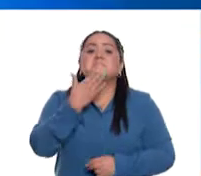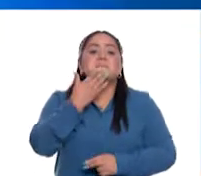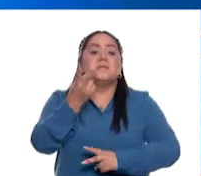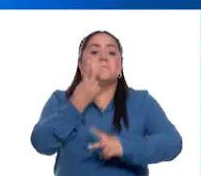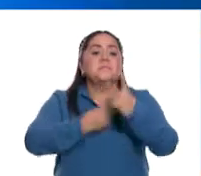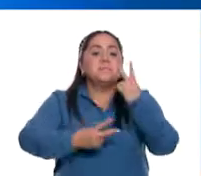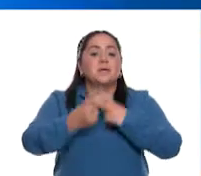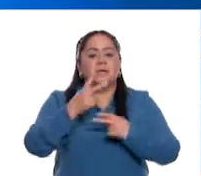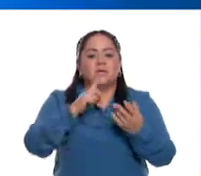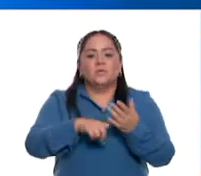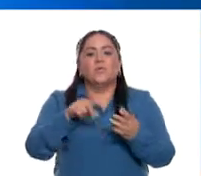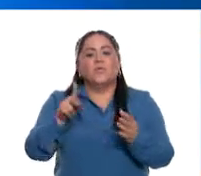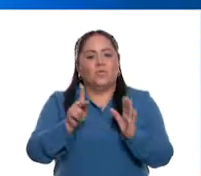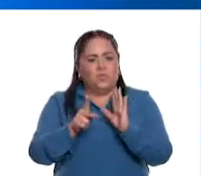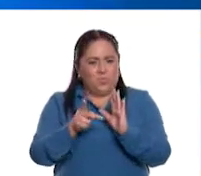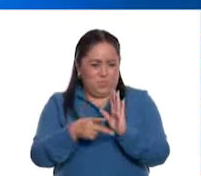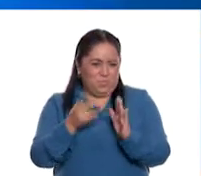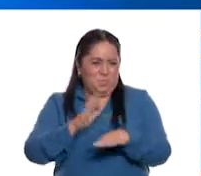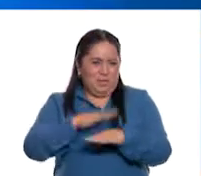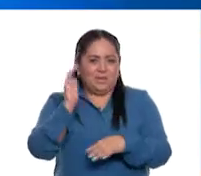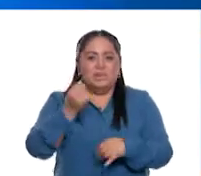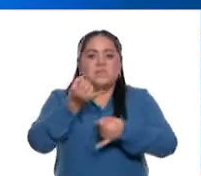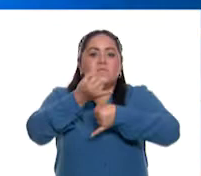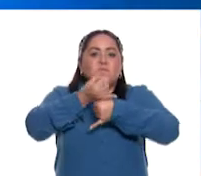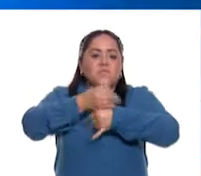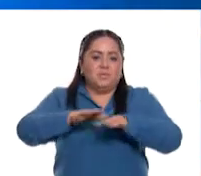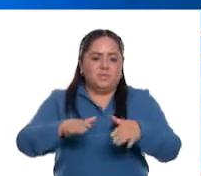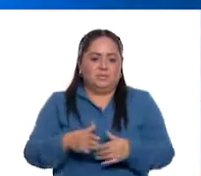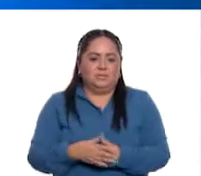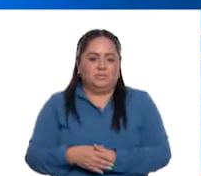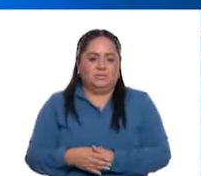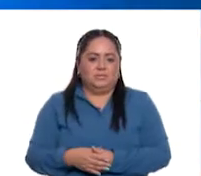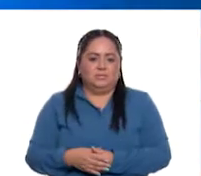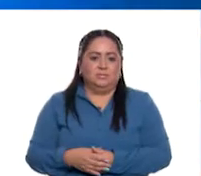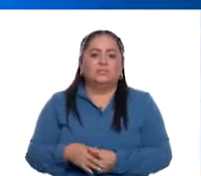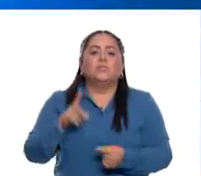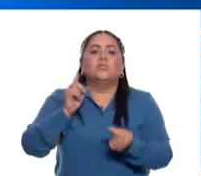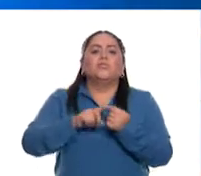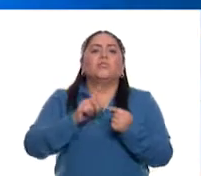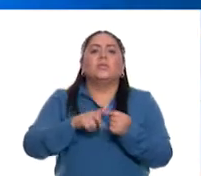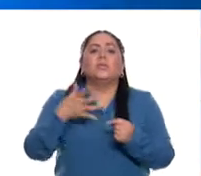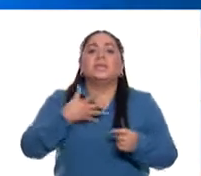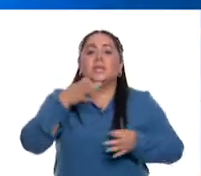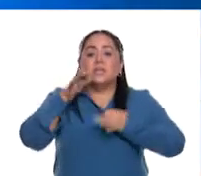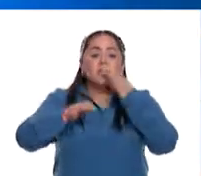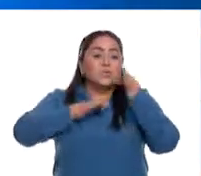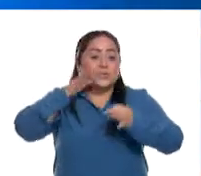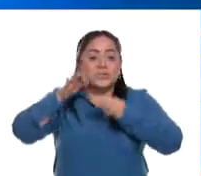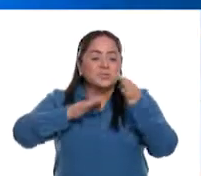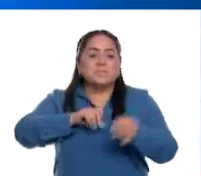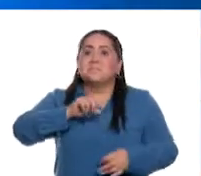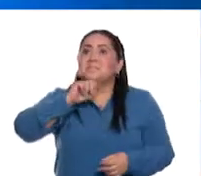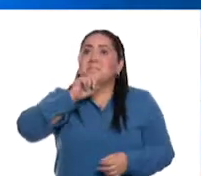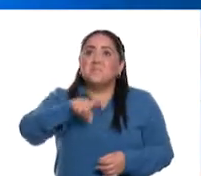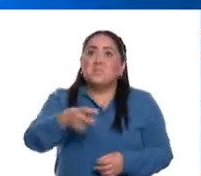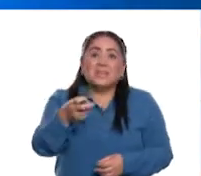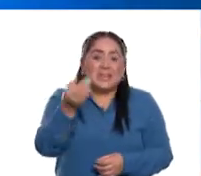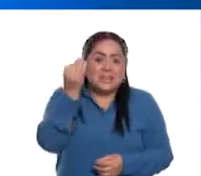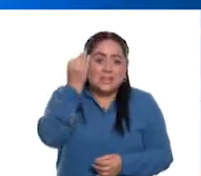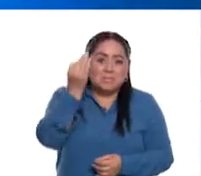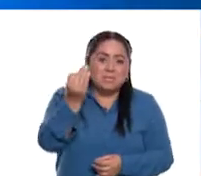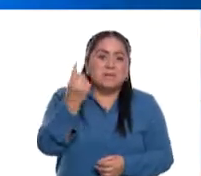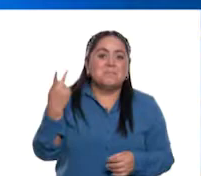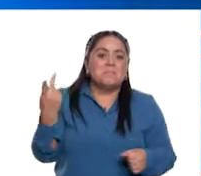Bienvenidas y bienvenidos a una emisión más de El Informativo. Donde tenemos las noticias en el mismo momento en el